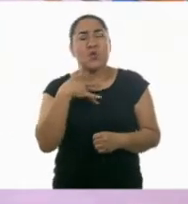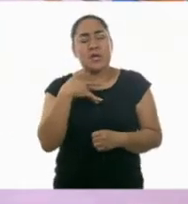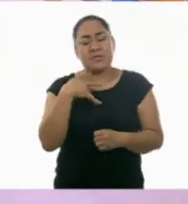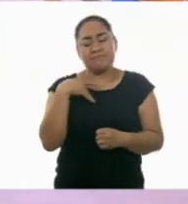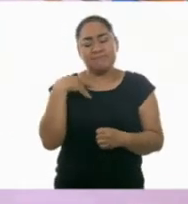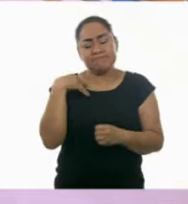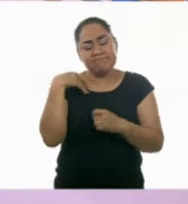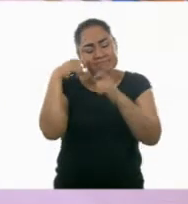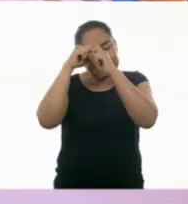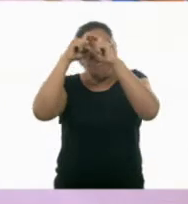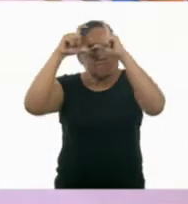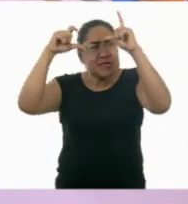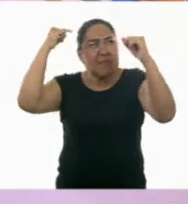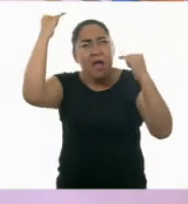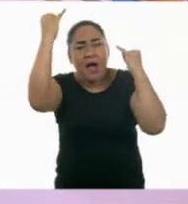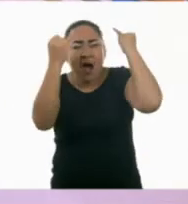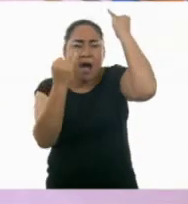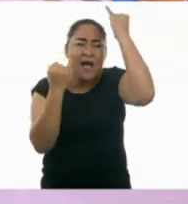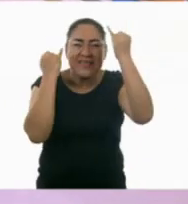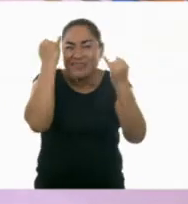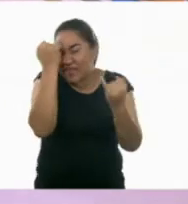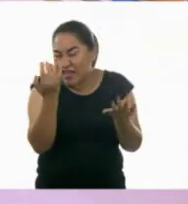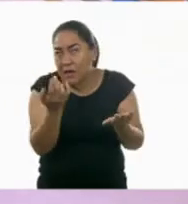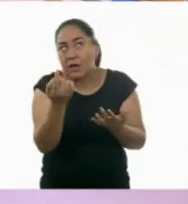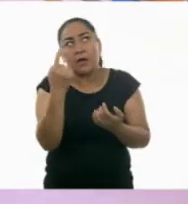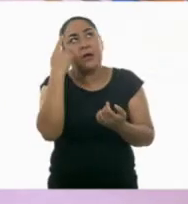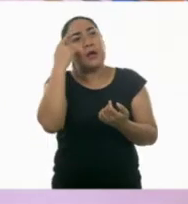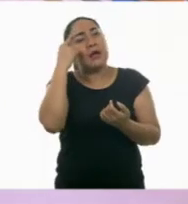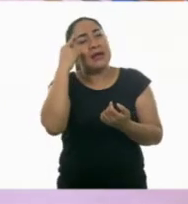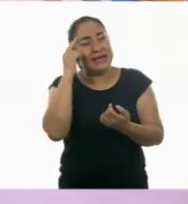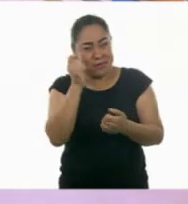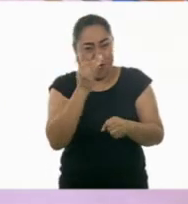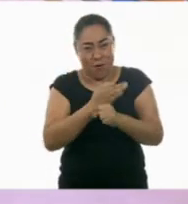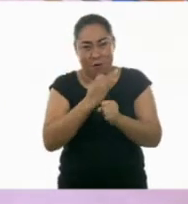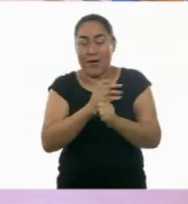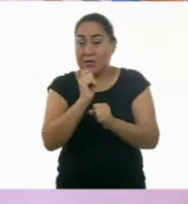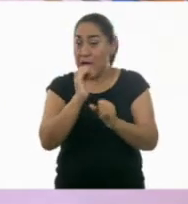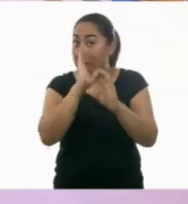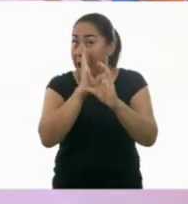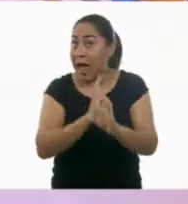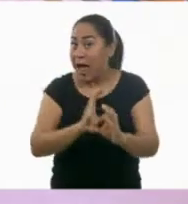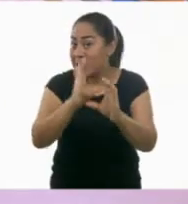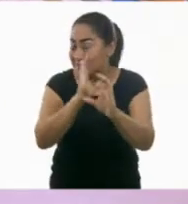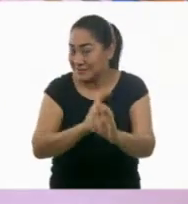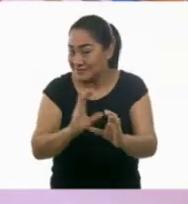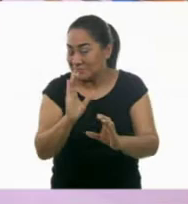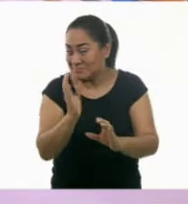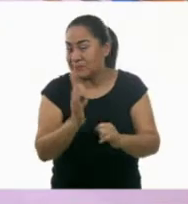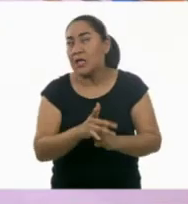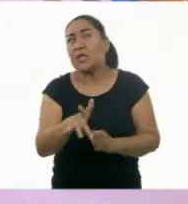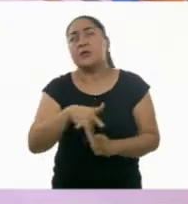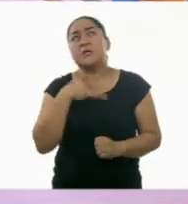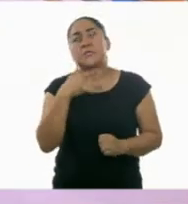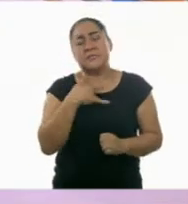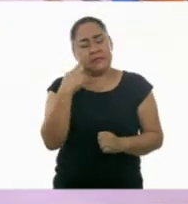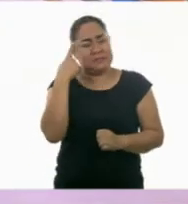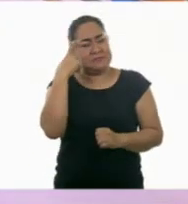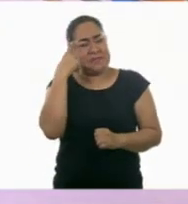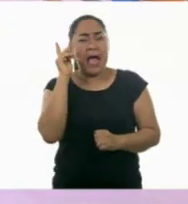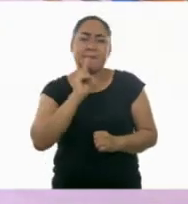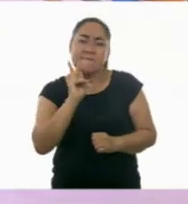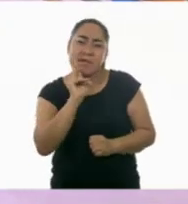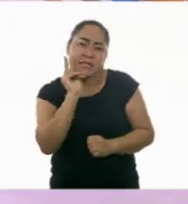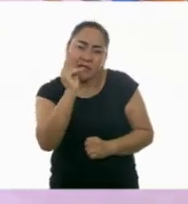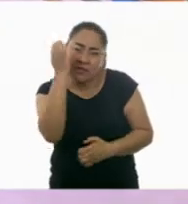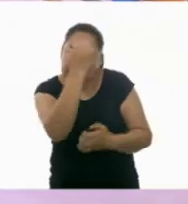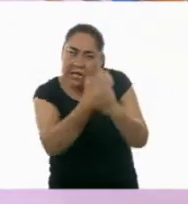imaginación porque vamos a imaginarnos la letra de la canción, pero además la vamos a ir analizando poco a poquito para